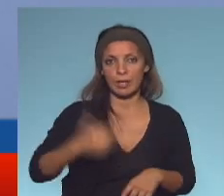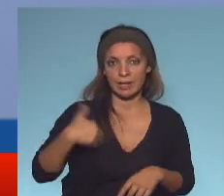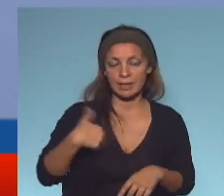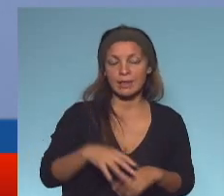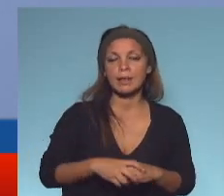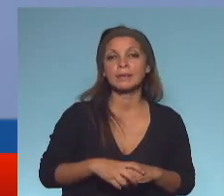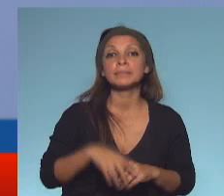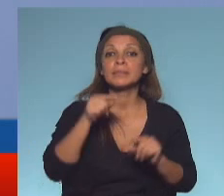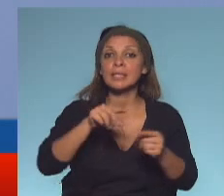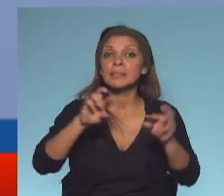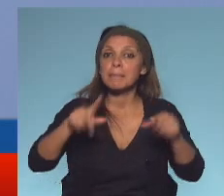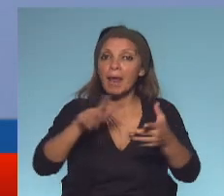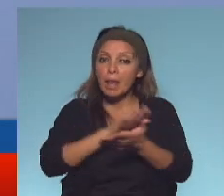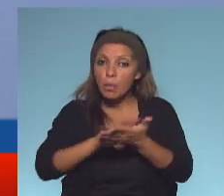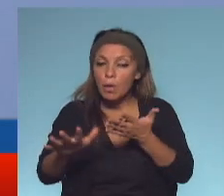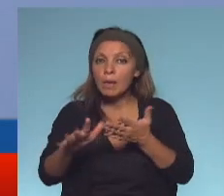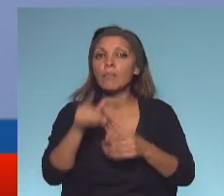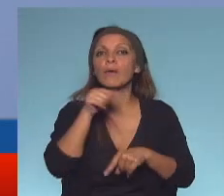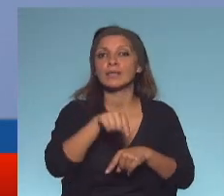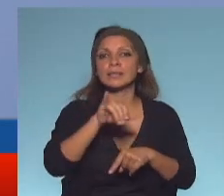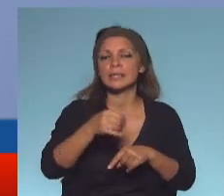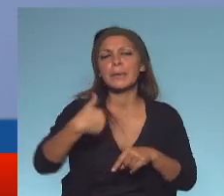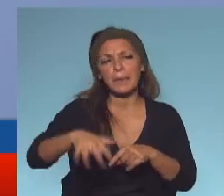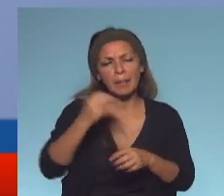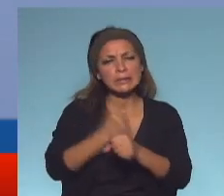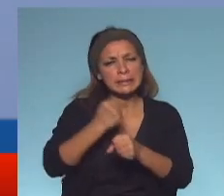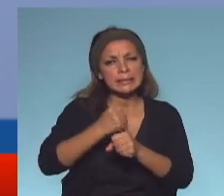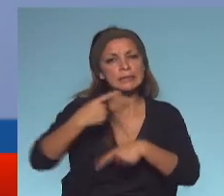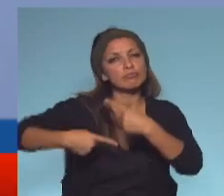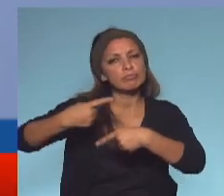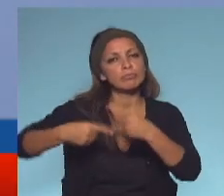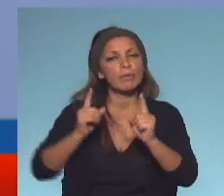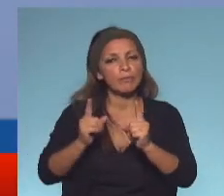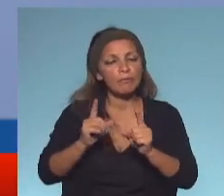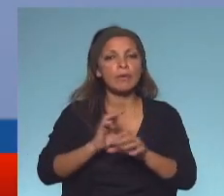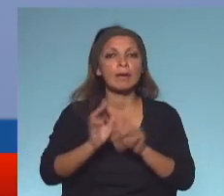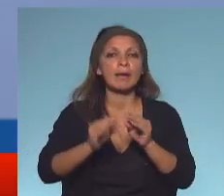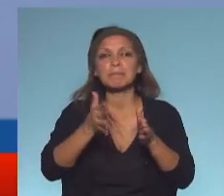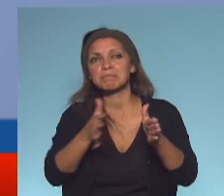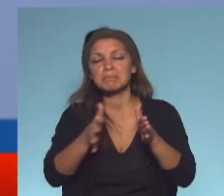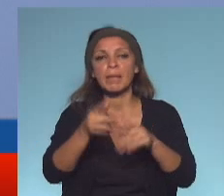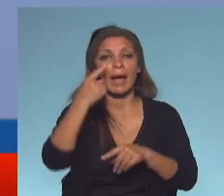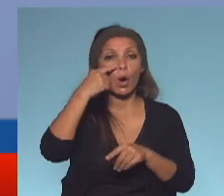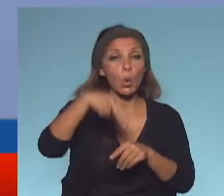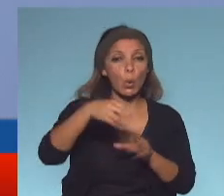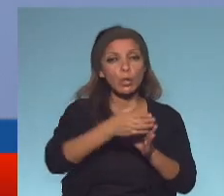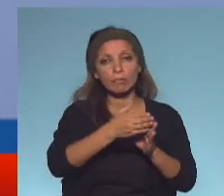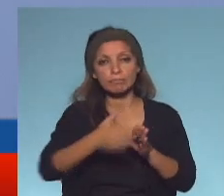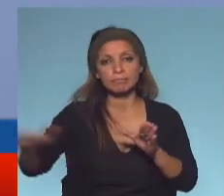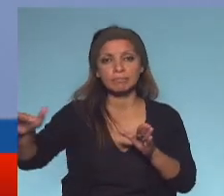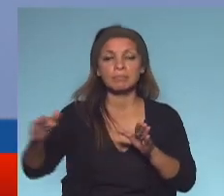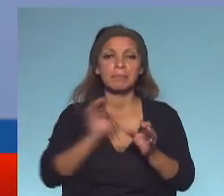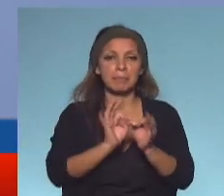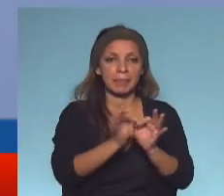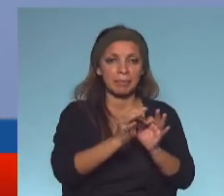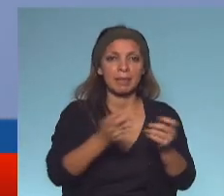herramienta estamos llegando, vamos a trabajar para llegar justamente a partir del mes de junio a los comercios de proximidad,